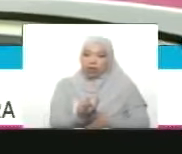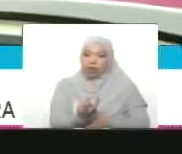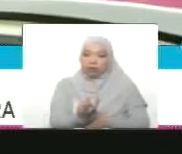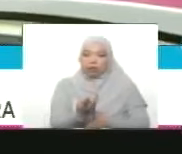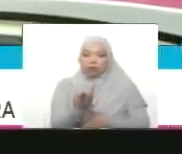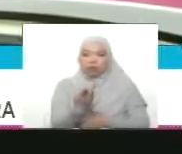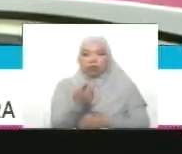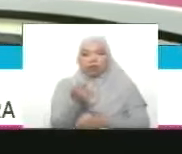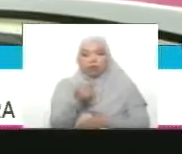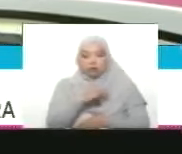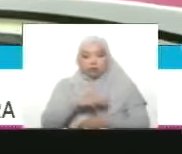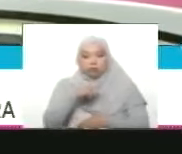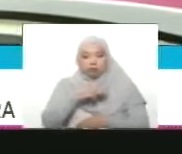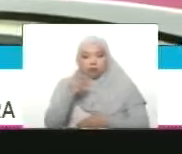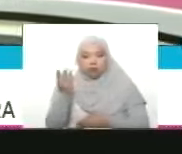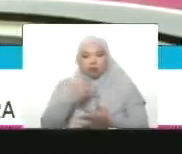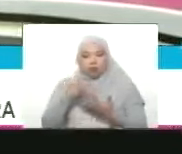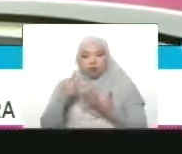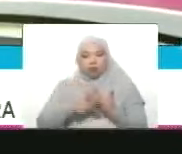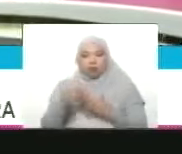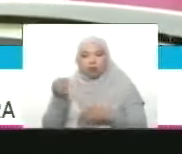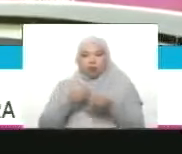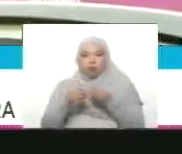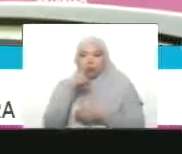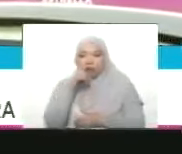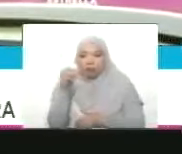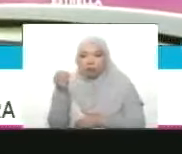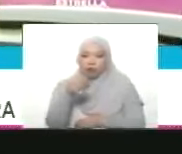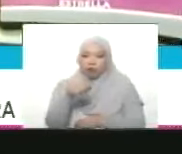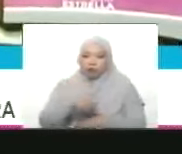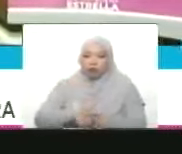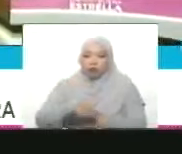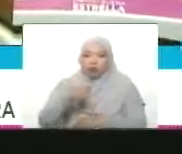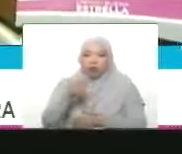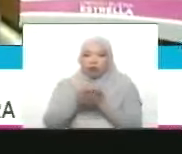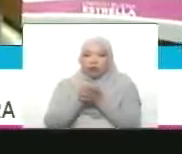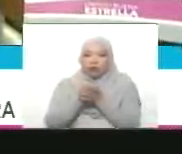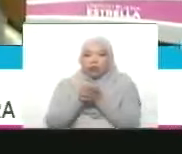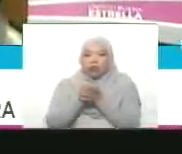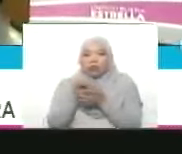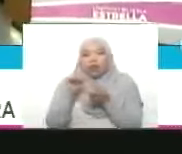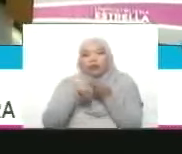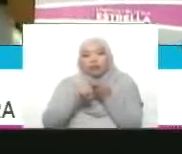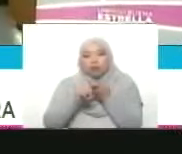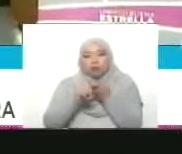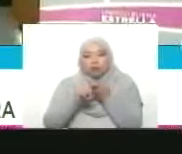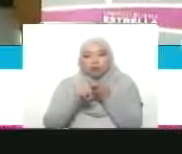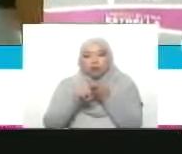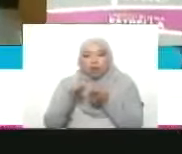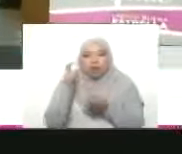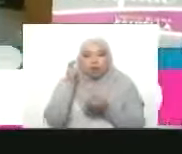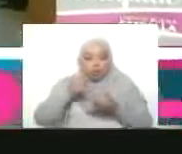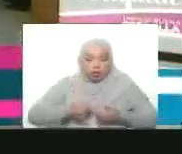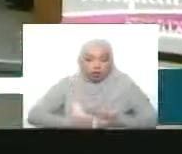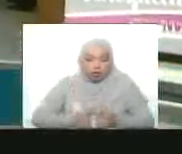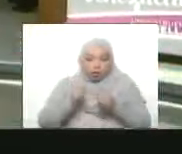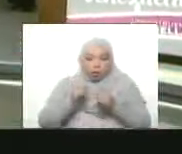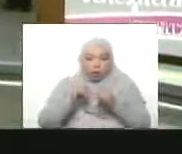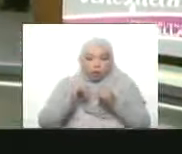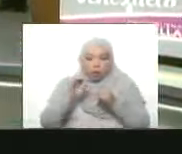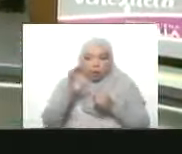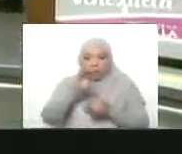A la gran Sol Muset, Sol, que vino con Sandino,